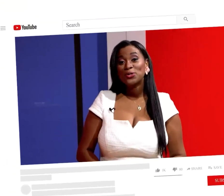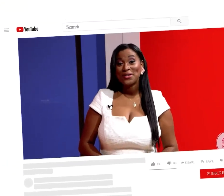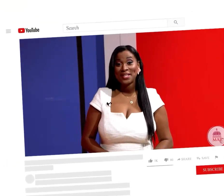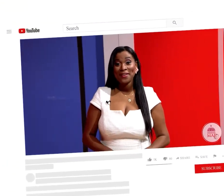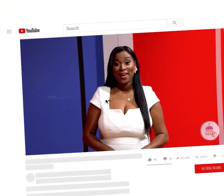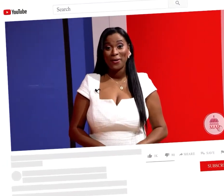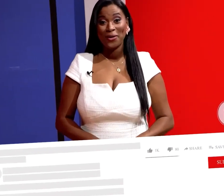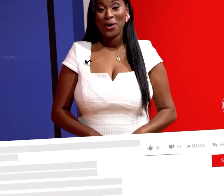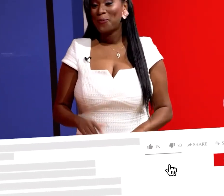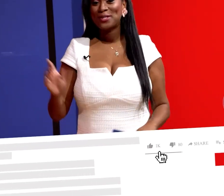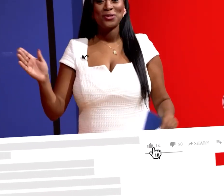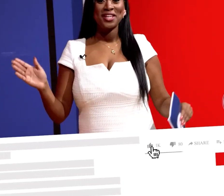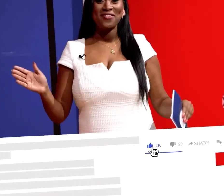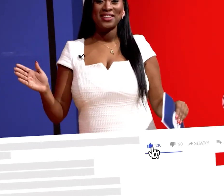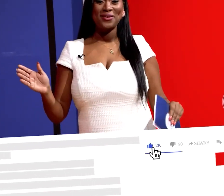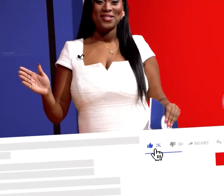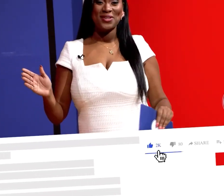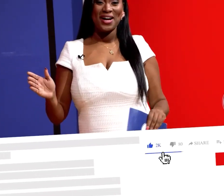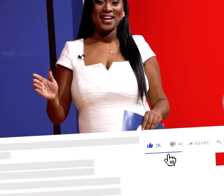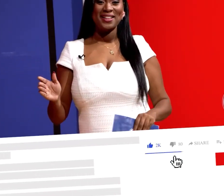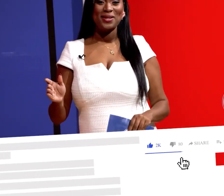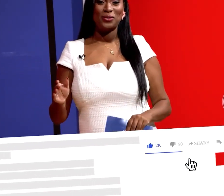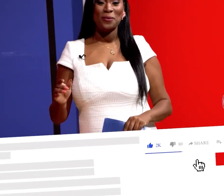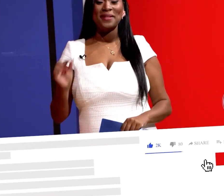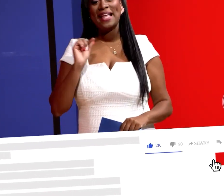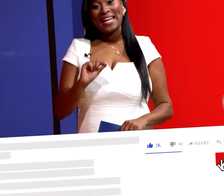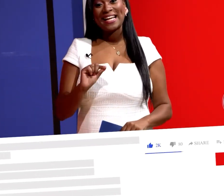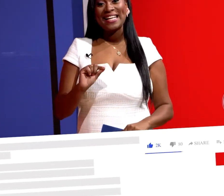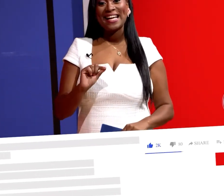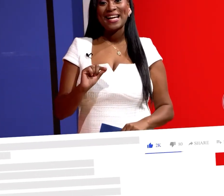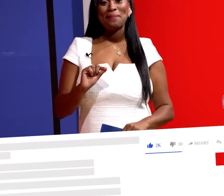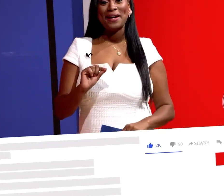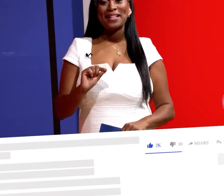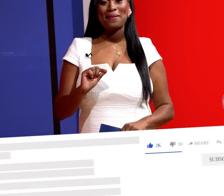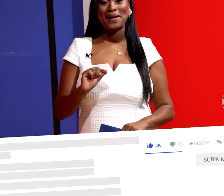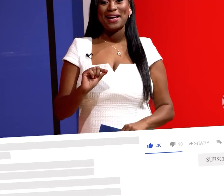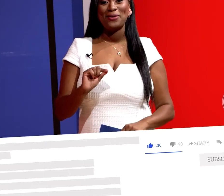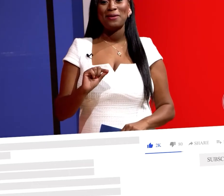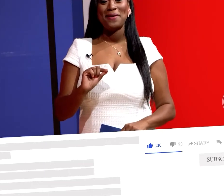¿Te gustó este video? Pues suscríbete a nuestro canal de YouTube, dale clic